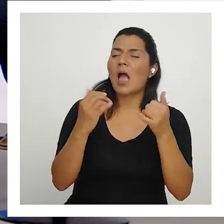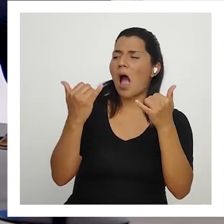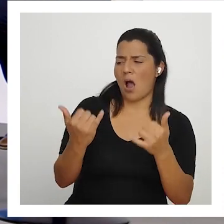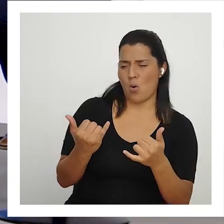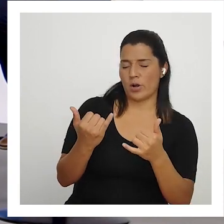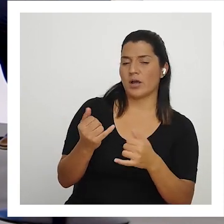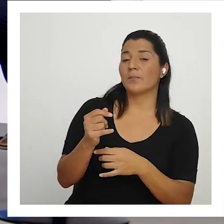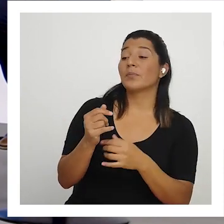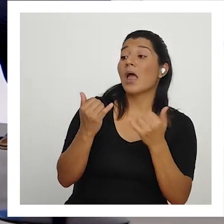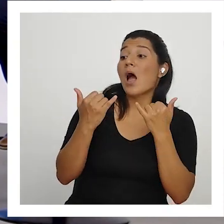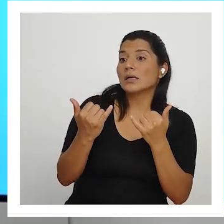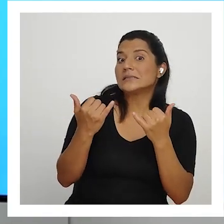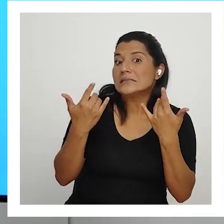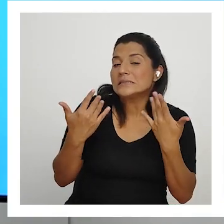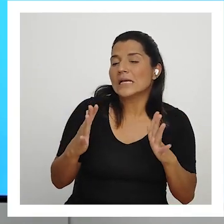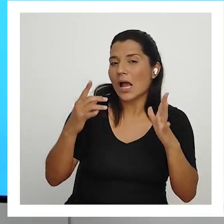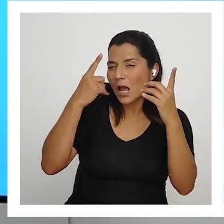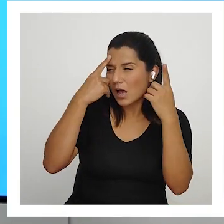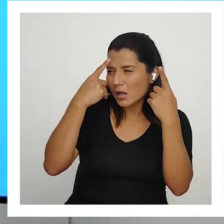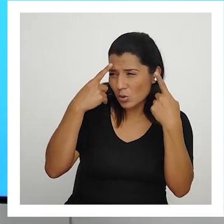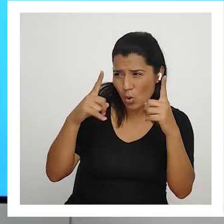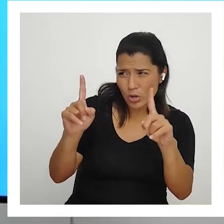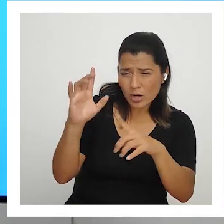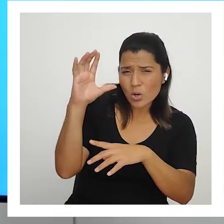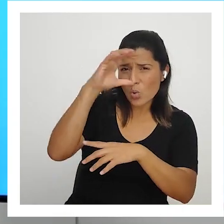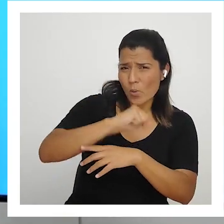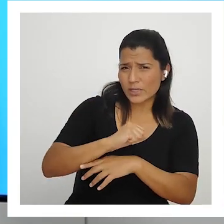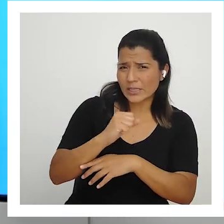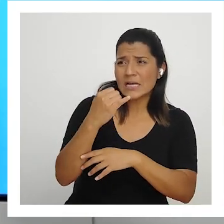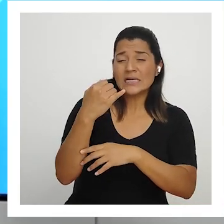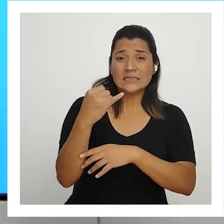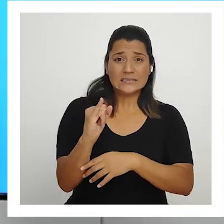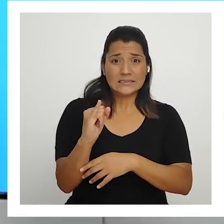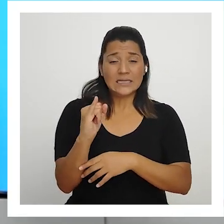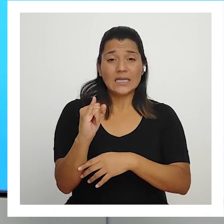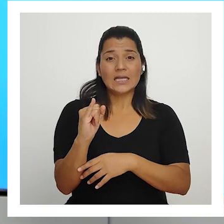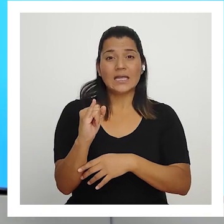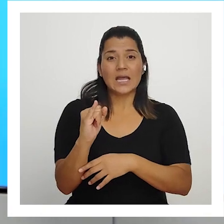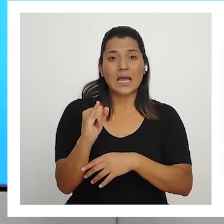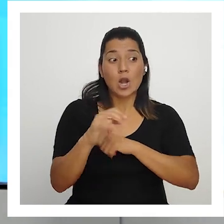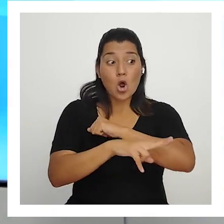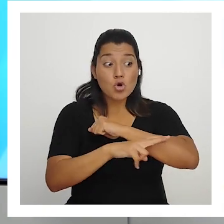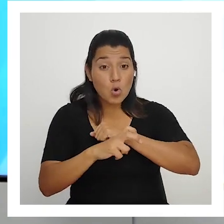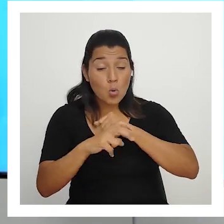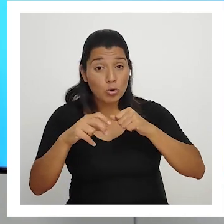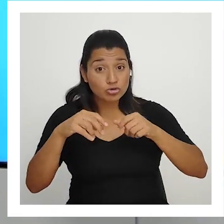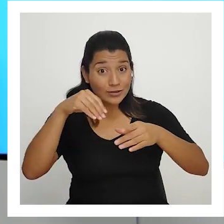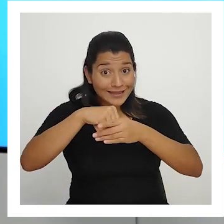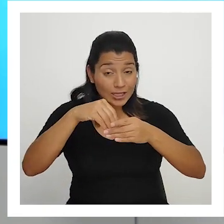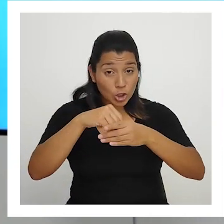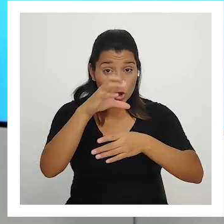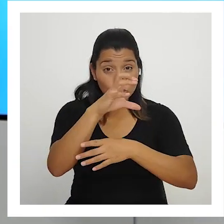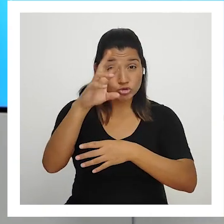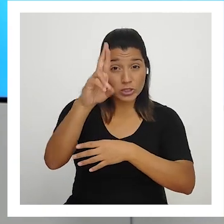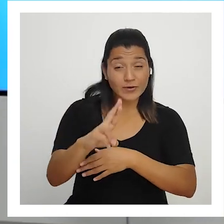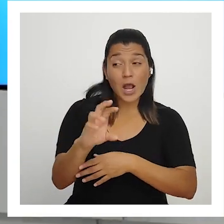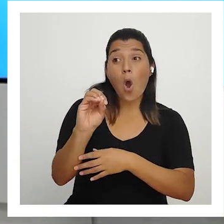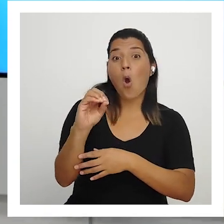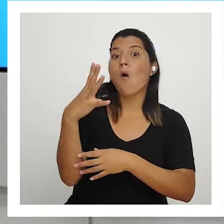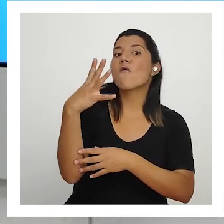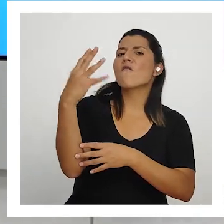nosotros quienes los procesaríamos y no es lo mismo procesar a una persona por una o dos denuncias a que eventualmente tenga una cantidad mayor de denuncias, el tratamiento